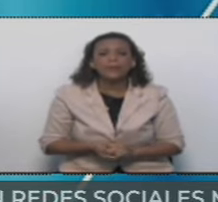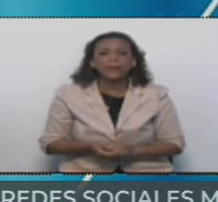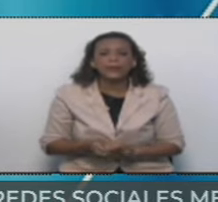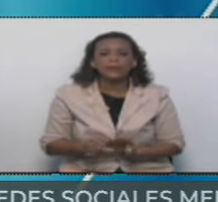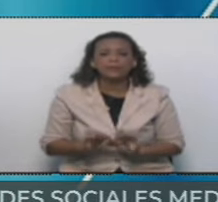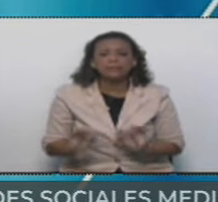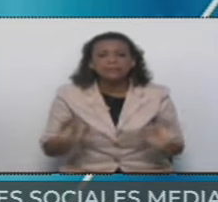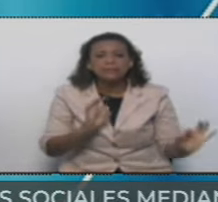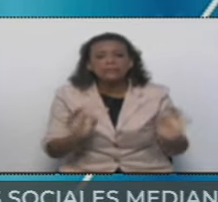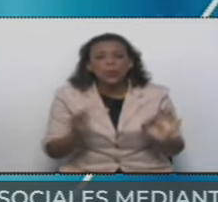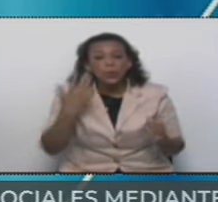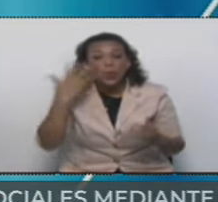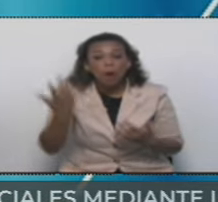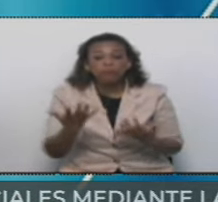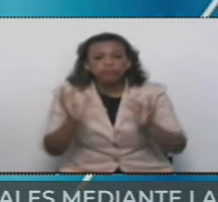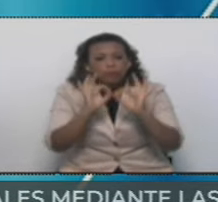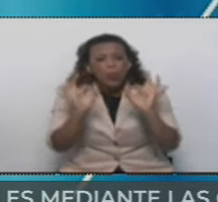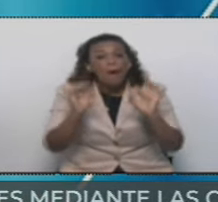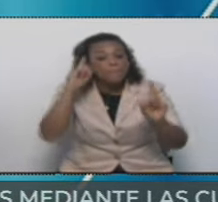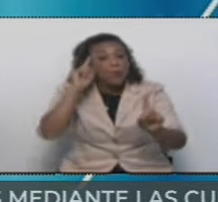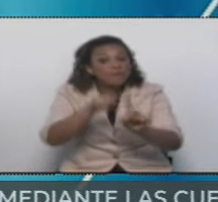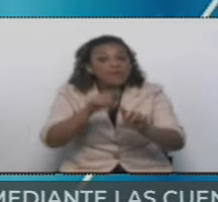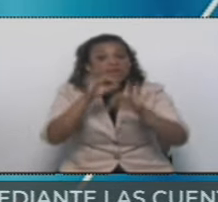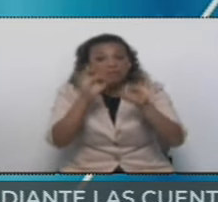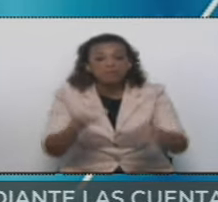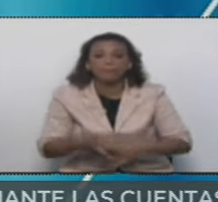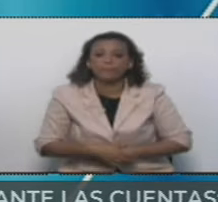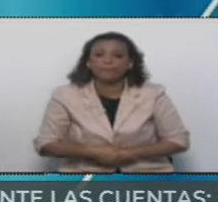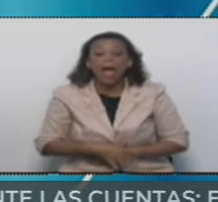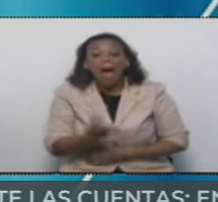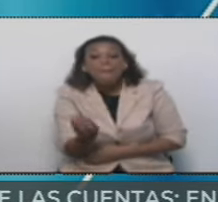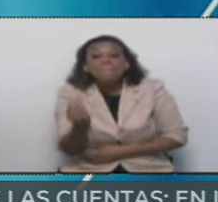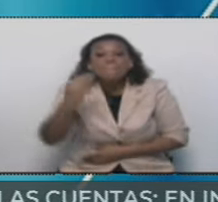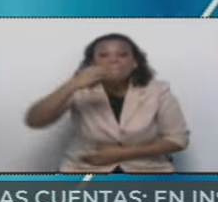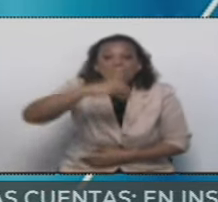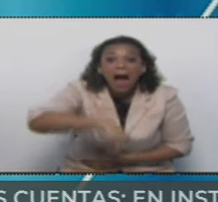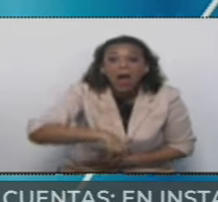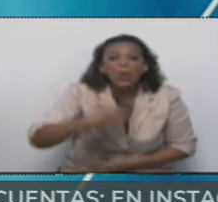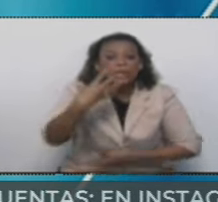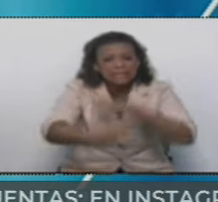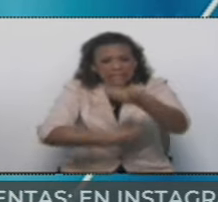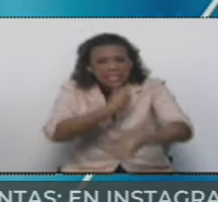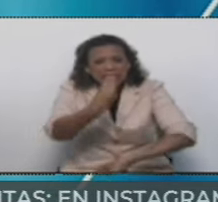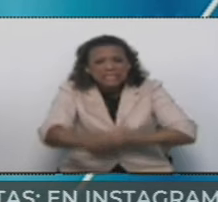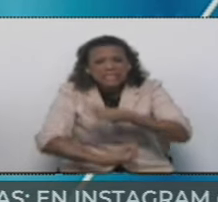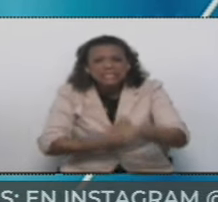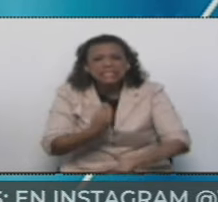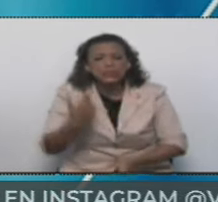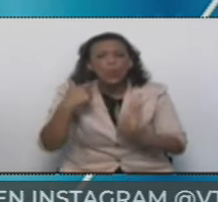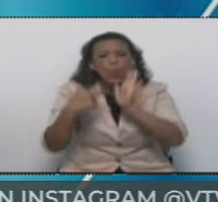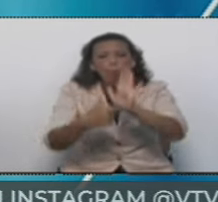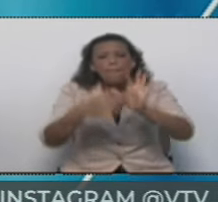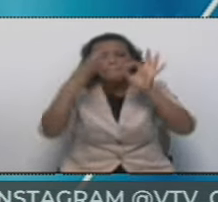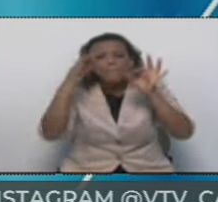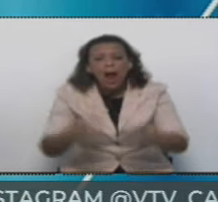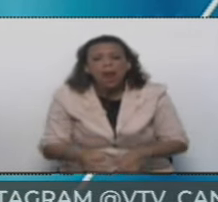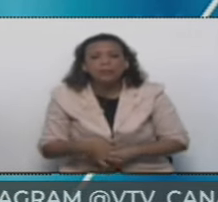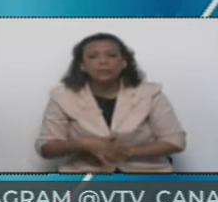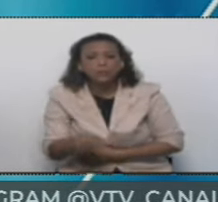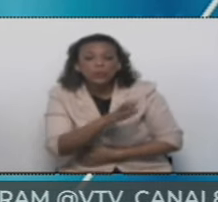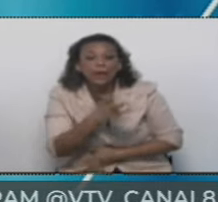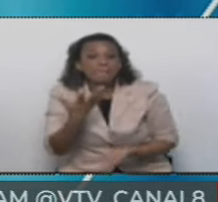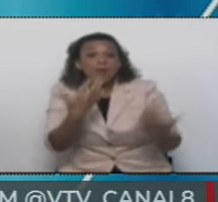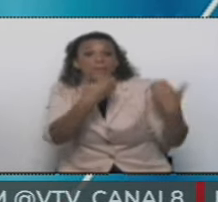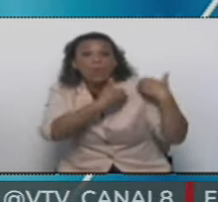de repolitización desde el punto de vista de nuestras bases. Adicionalmente, lo que usted ha planteado de la lectura del libro azul permite